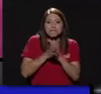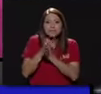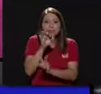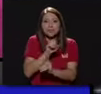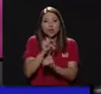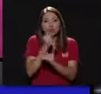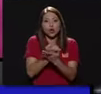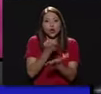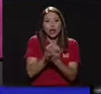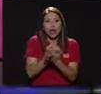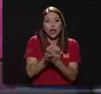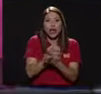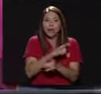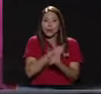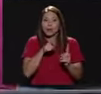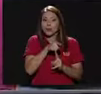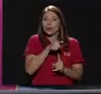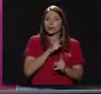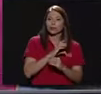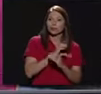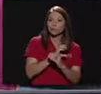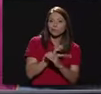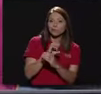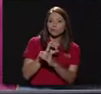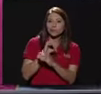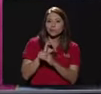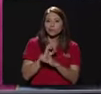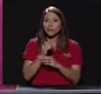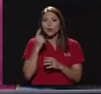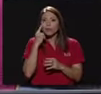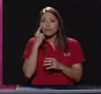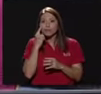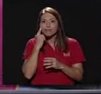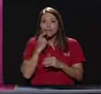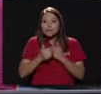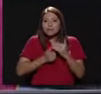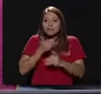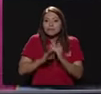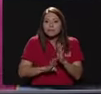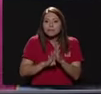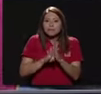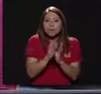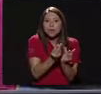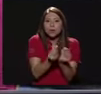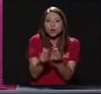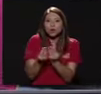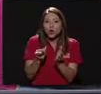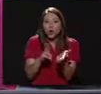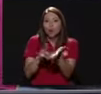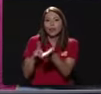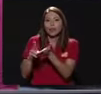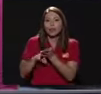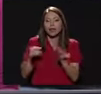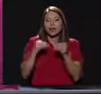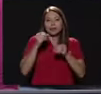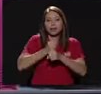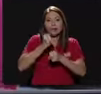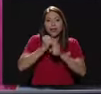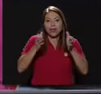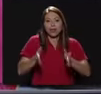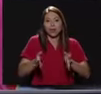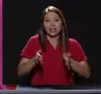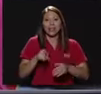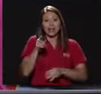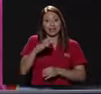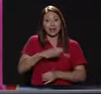la situación económica, sean cautelosos a la hora de expandir su producción y contratar más trabajadores. Entonces, eso es lo que